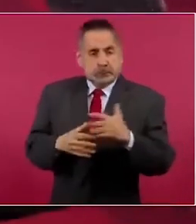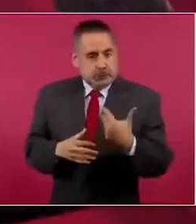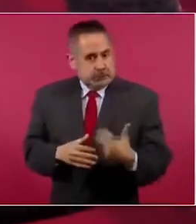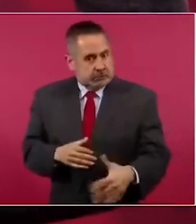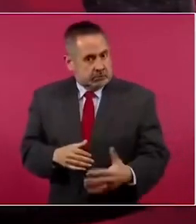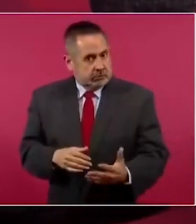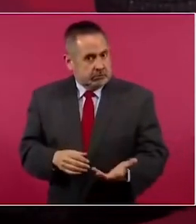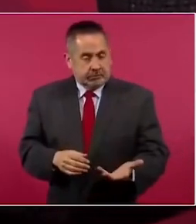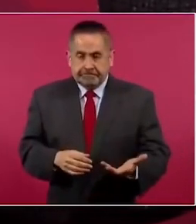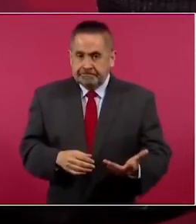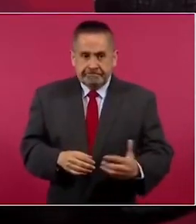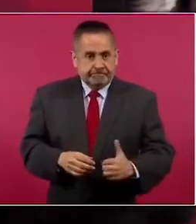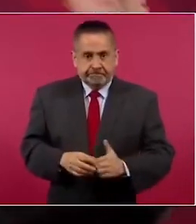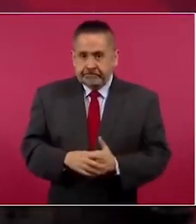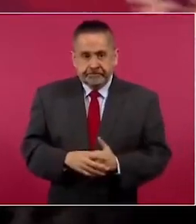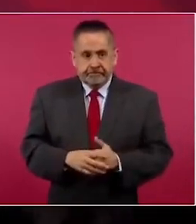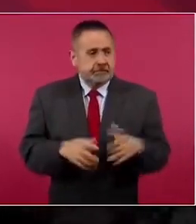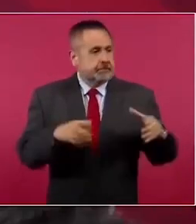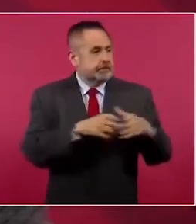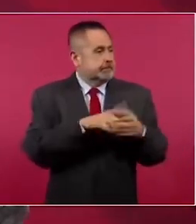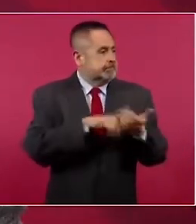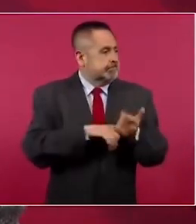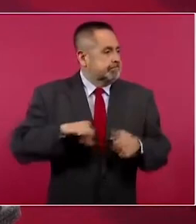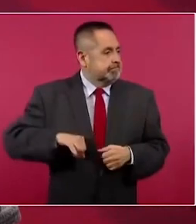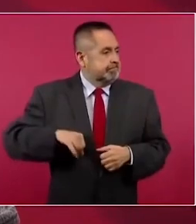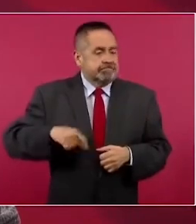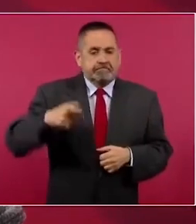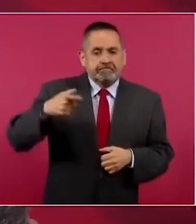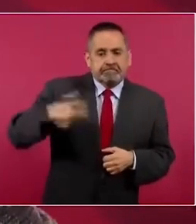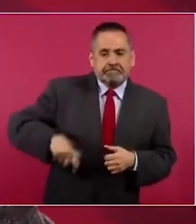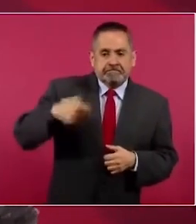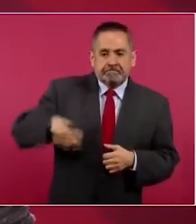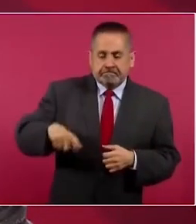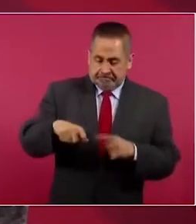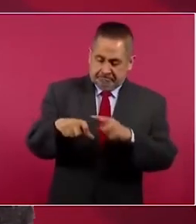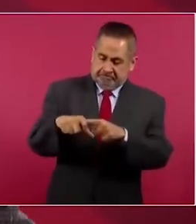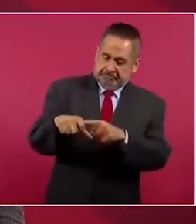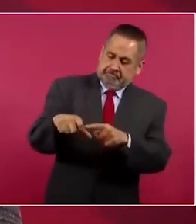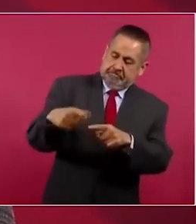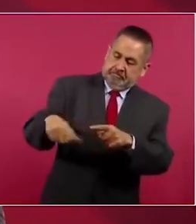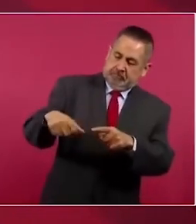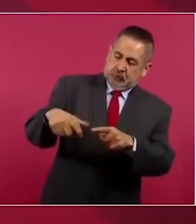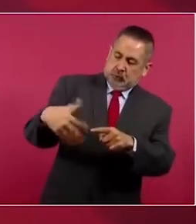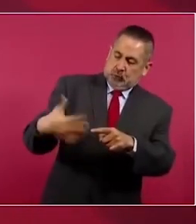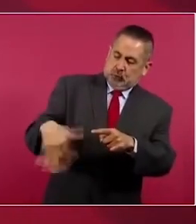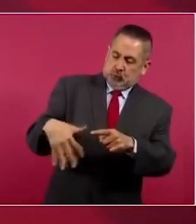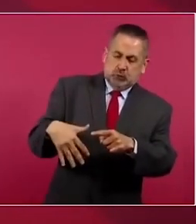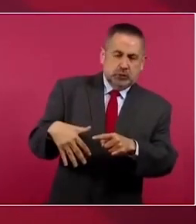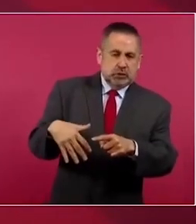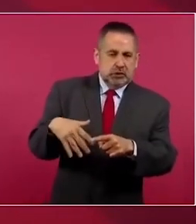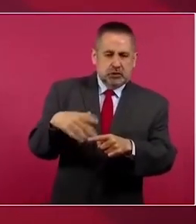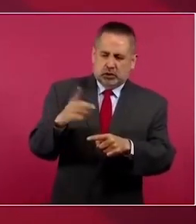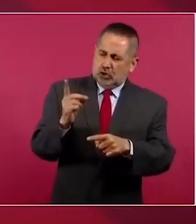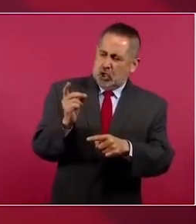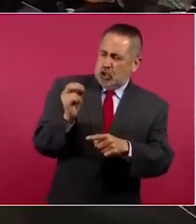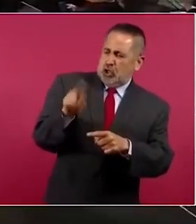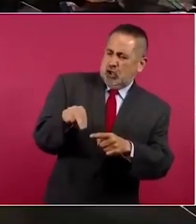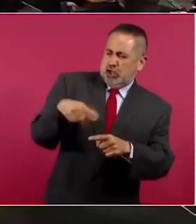a el dinero, pues, poderoso, caballero, don